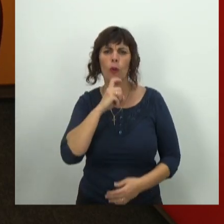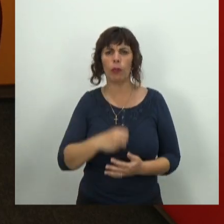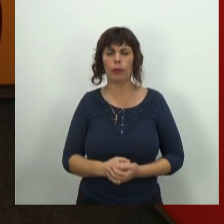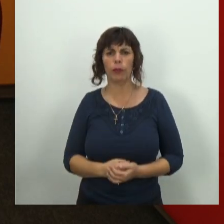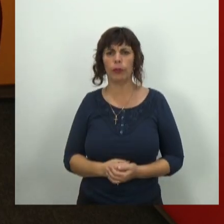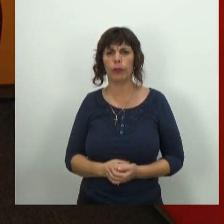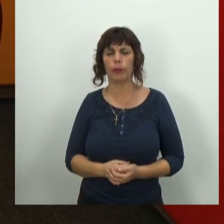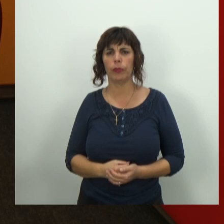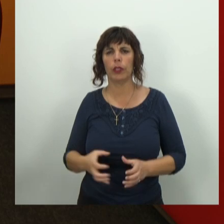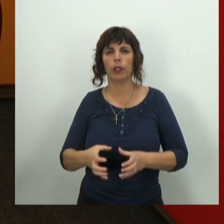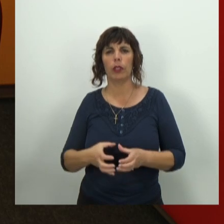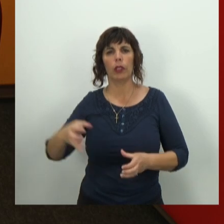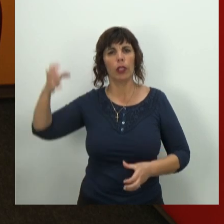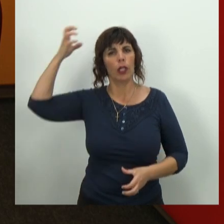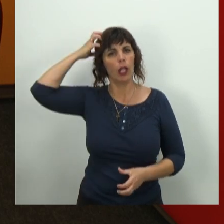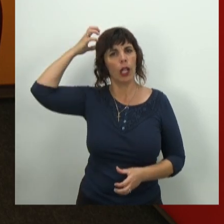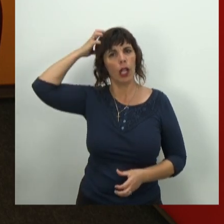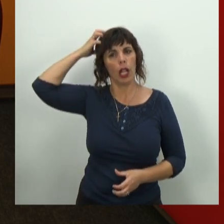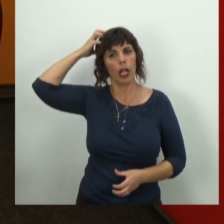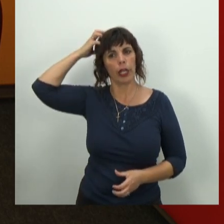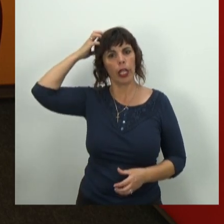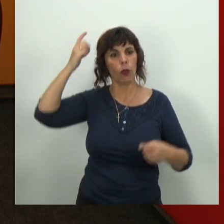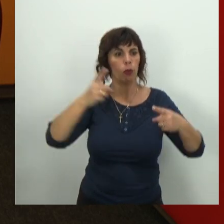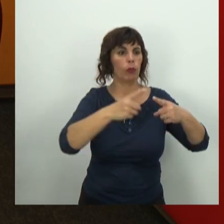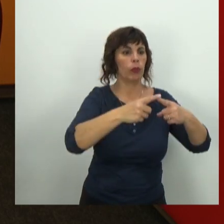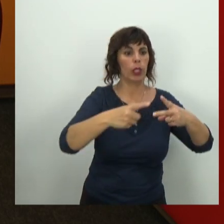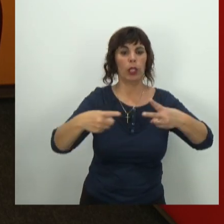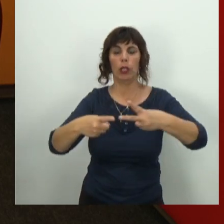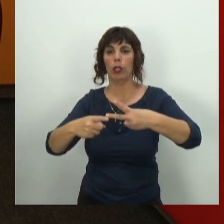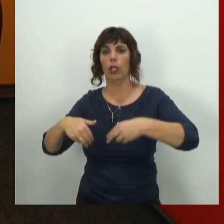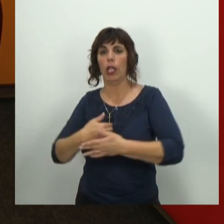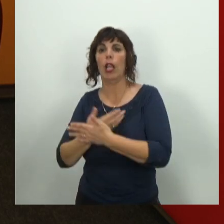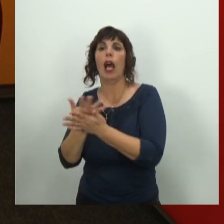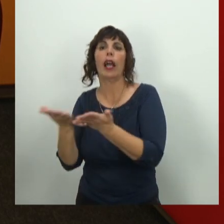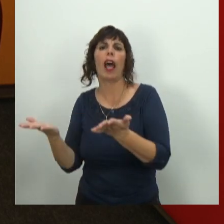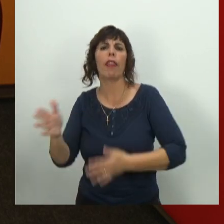El reino, lo mismo que la gracia, están en la palabra.